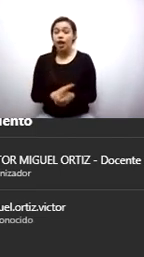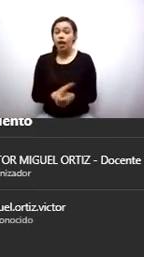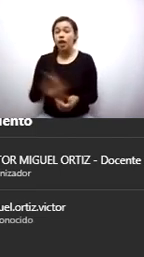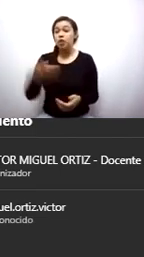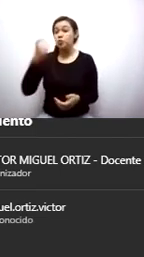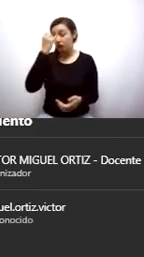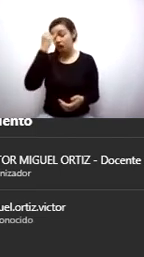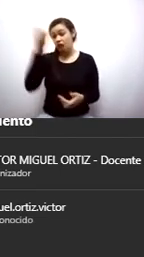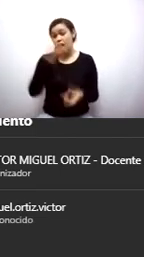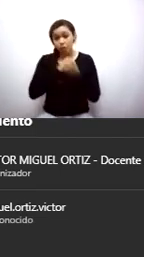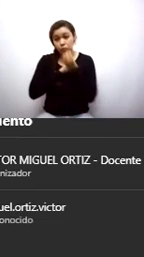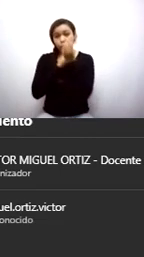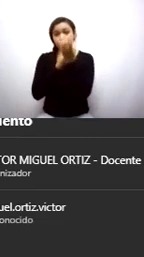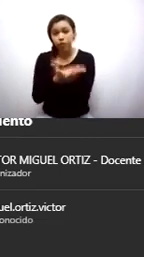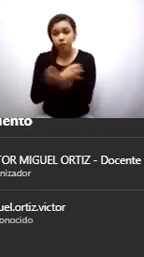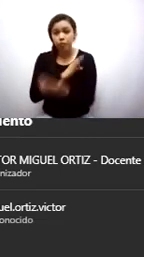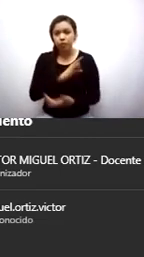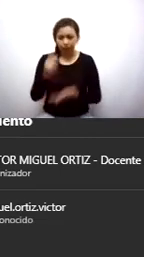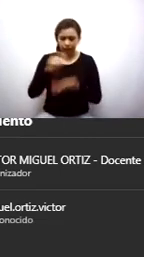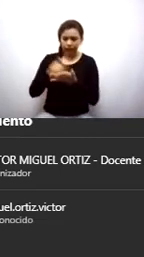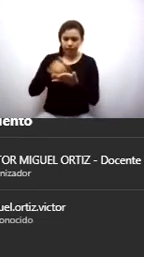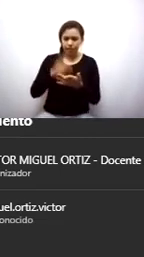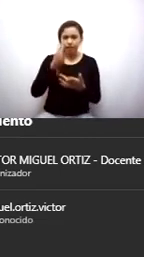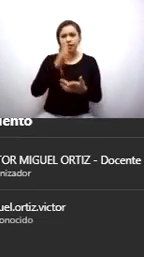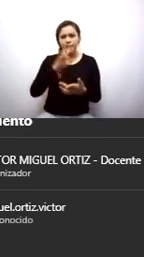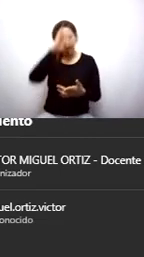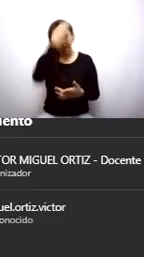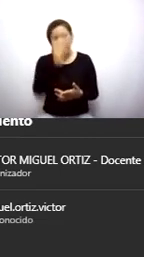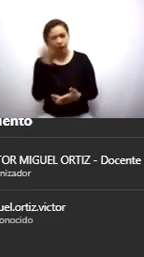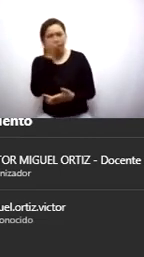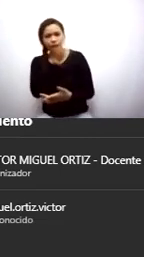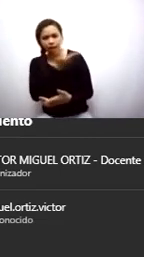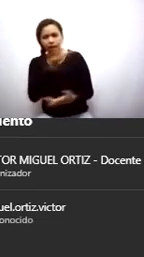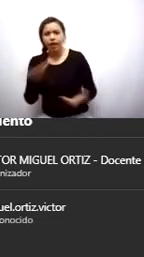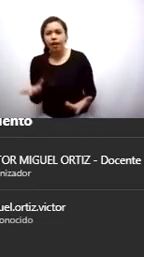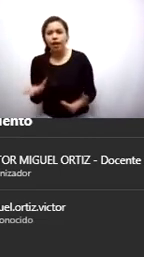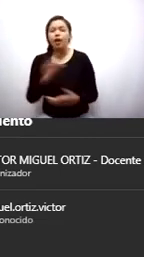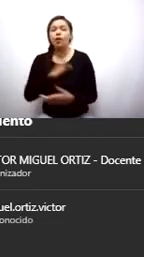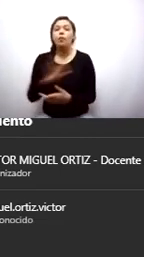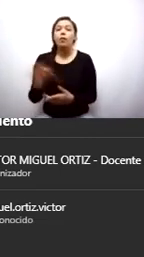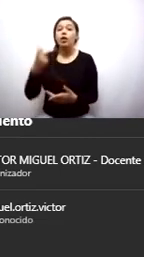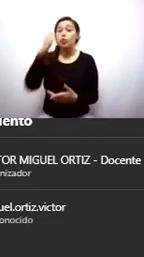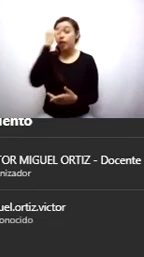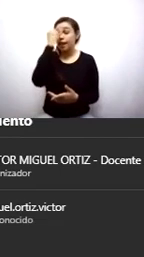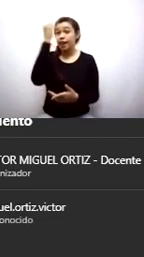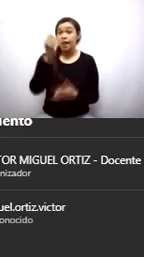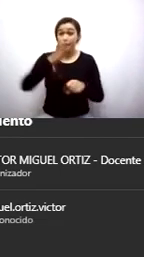vista escrito, visual, que puedan resaltar sus ideas,